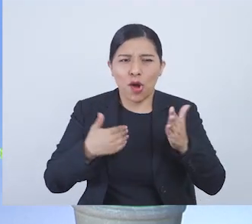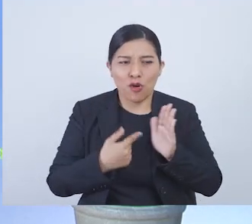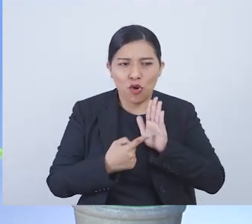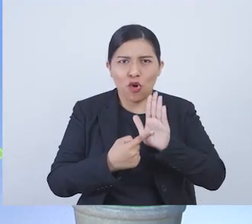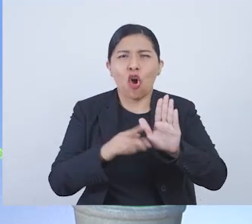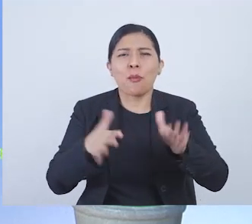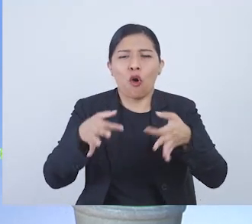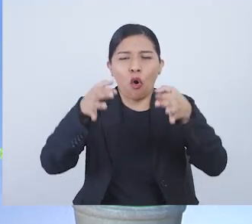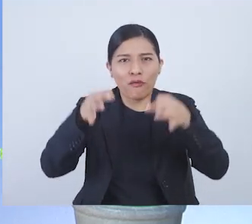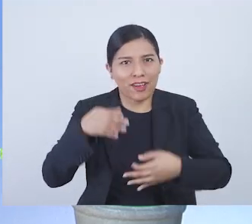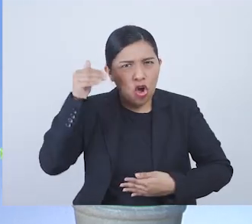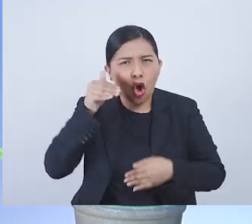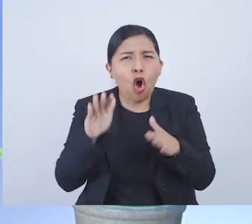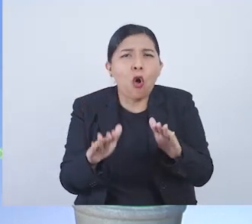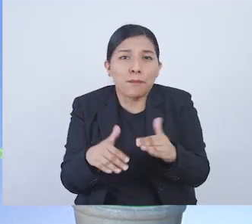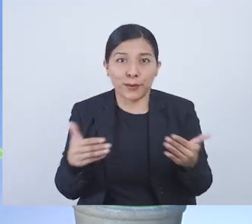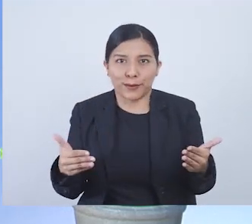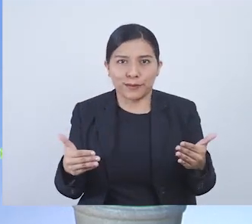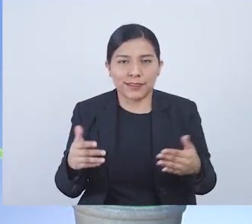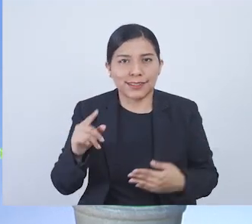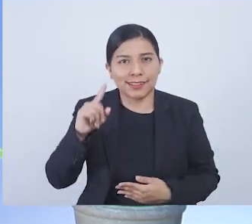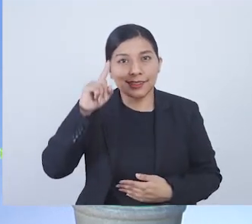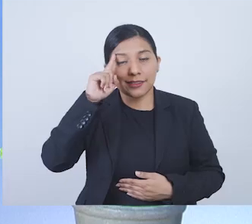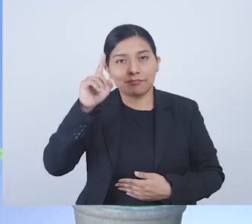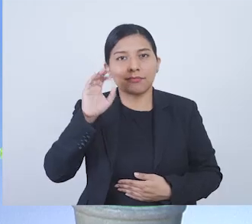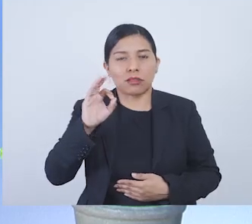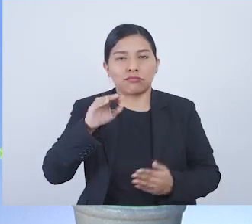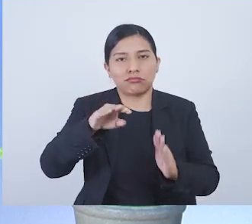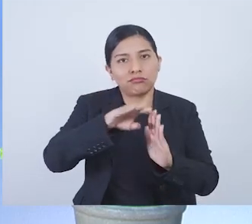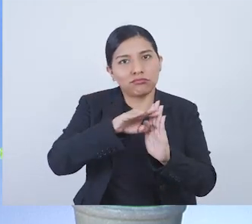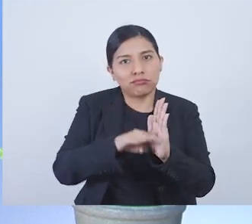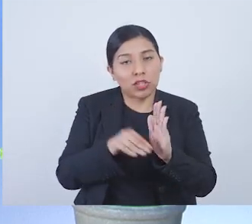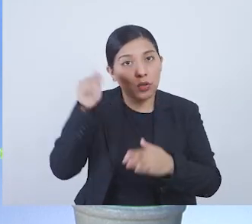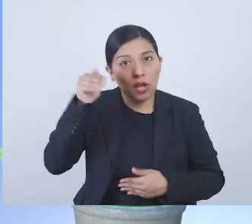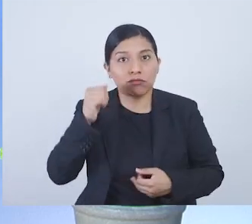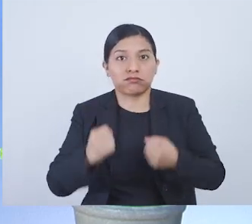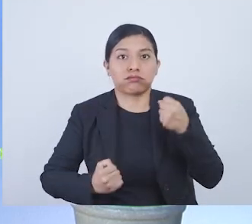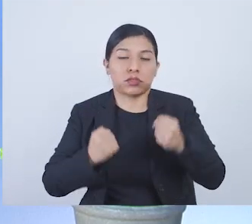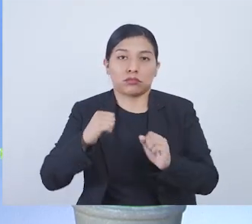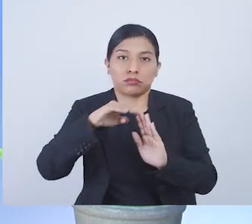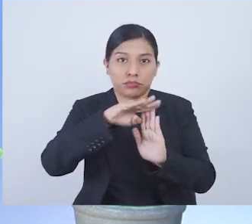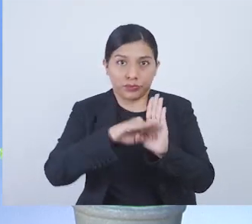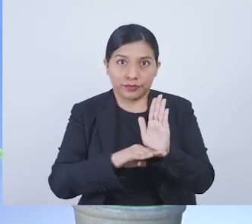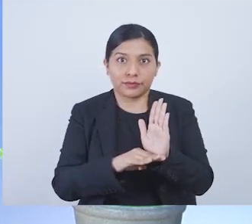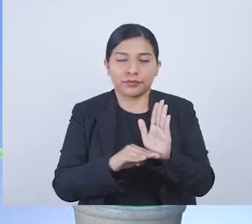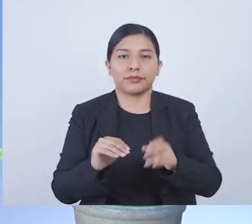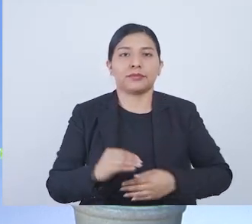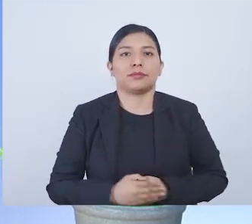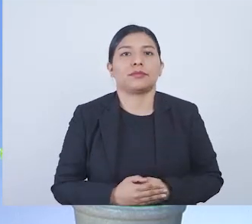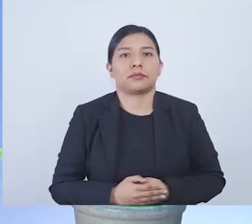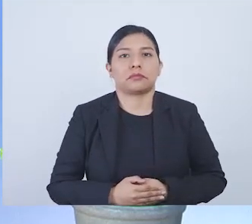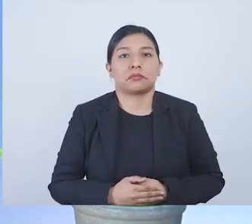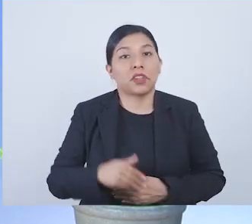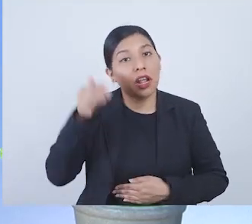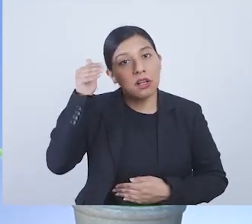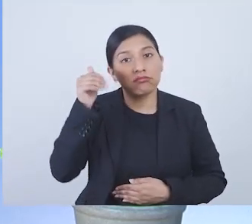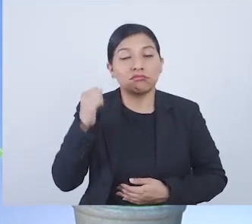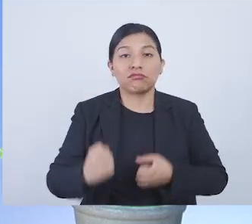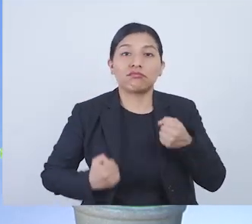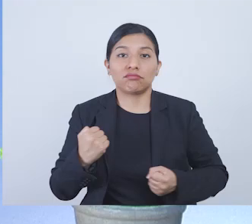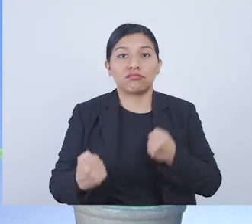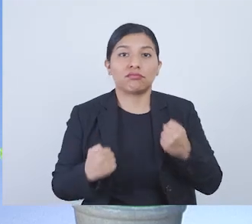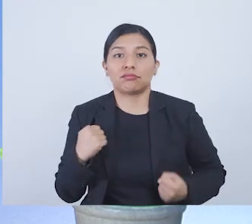estudio clasificamos la educación física, por decir así, en decir como una educación